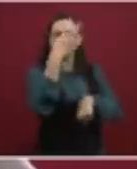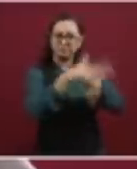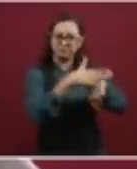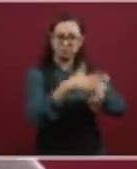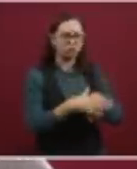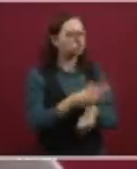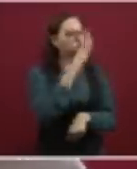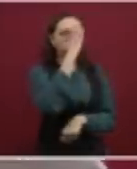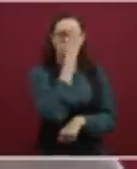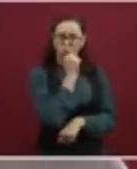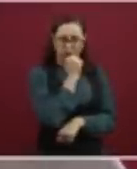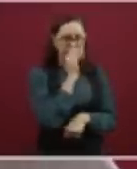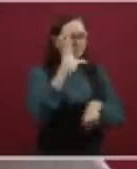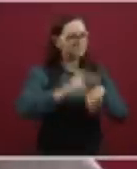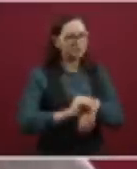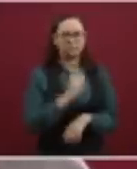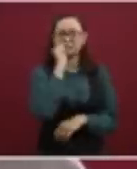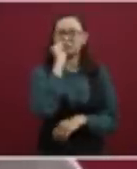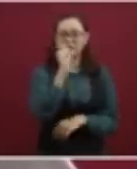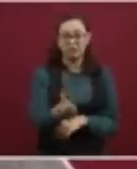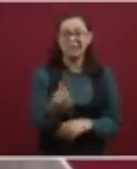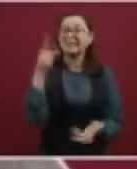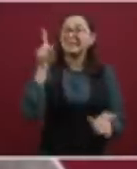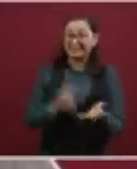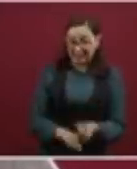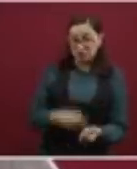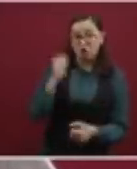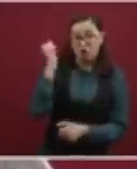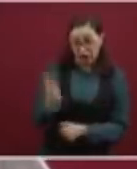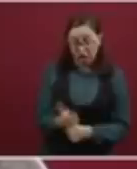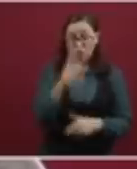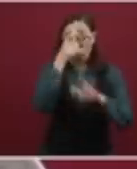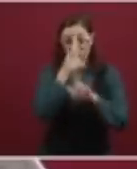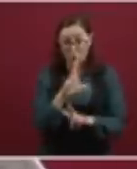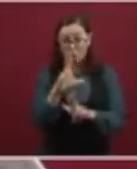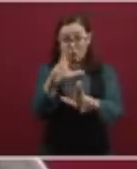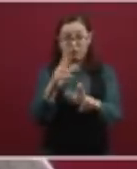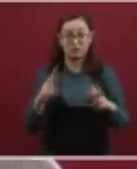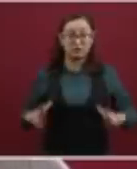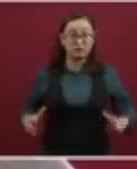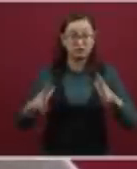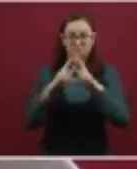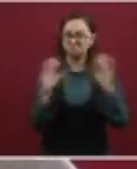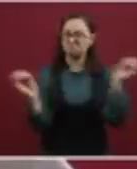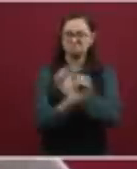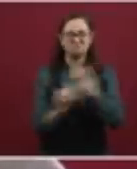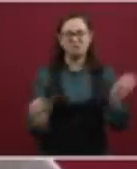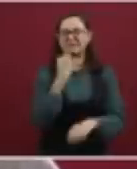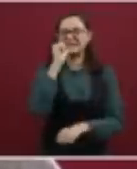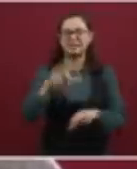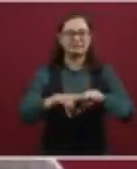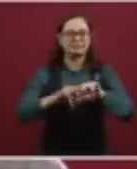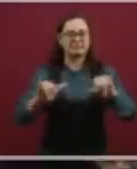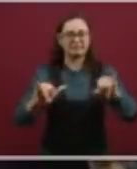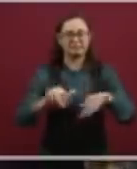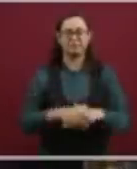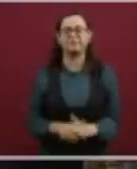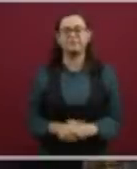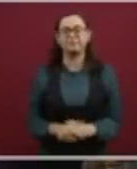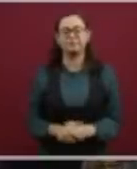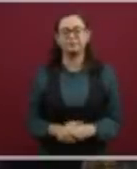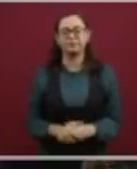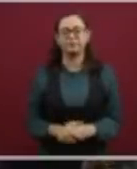Repito, no hubo ningún homenaje ni ningún evento religioso o de culto alguno. Se llevó a